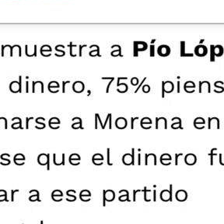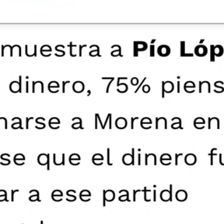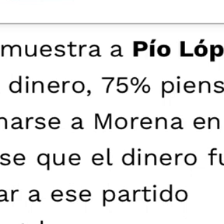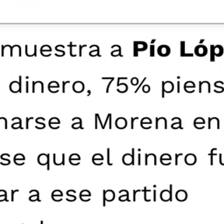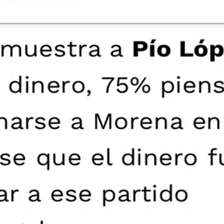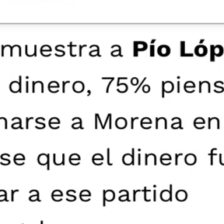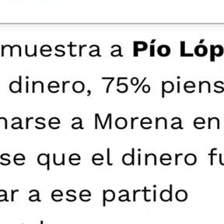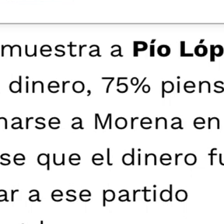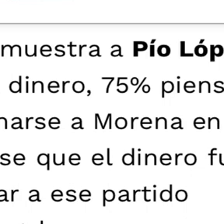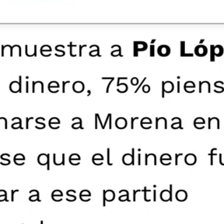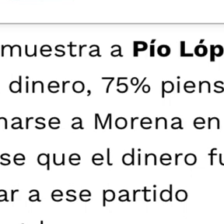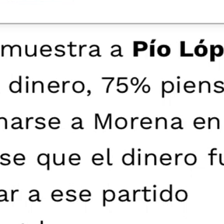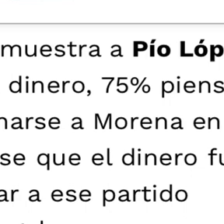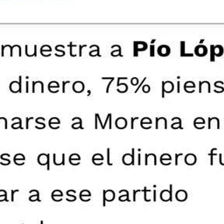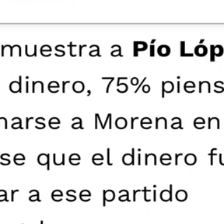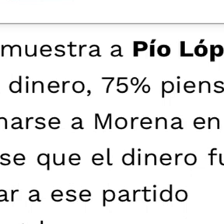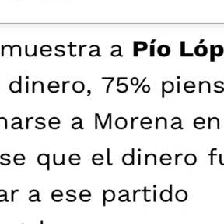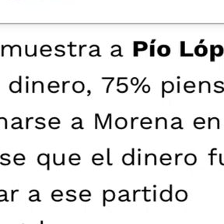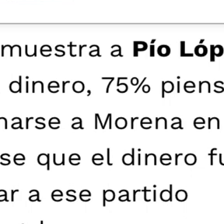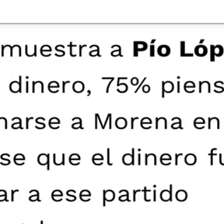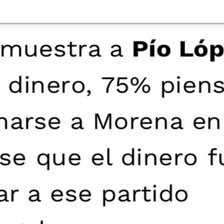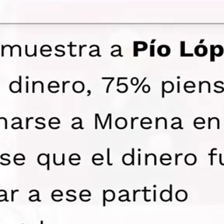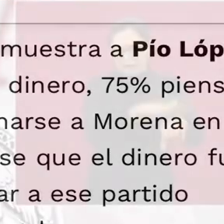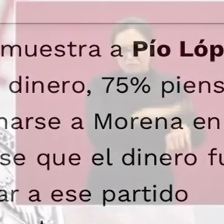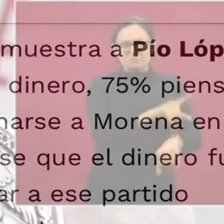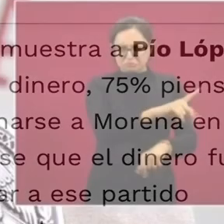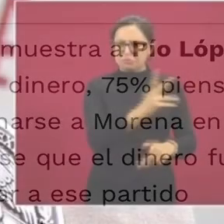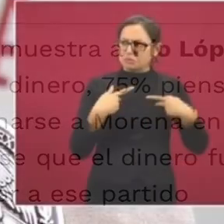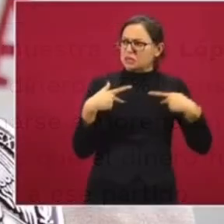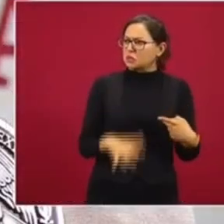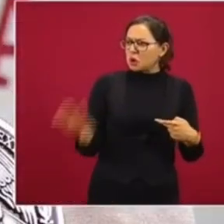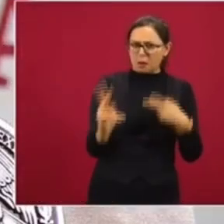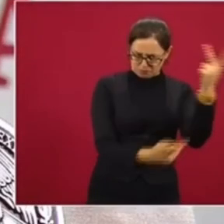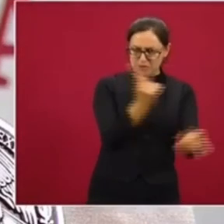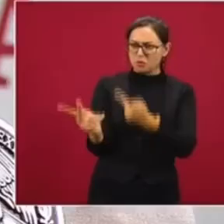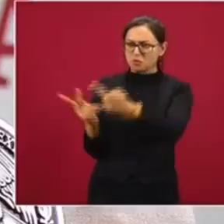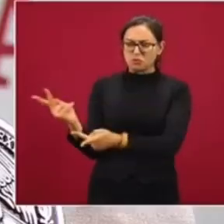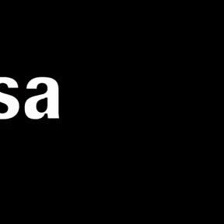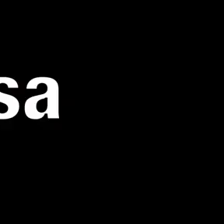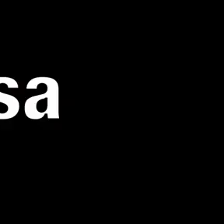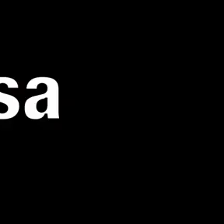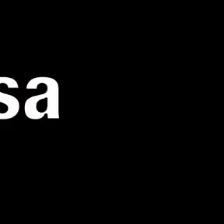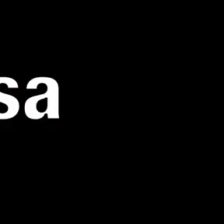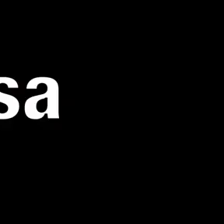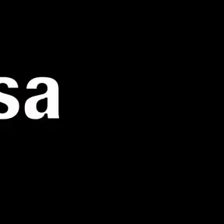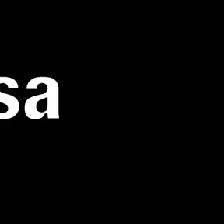sería bueno una encuesta sobre si la gente quiere o no la consulta.